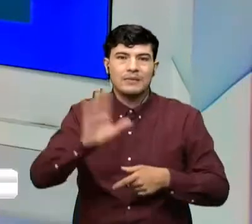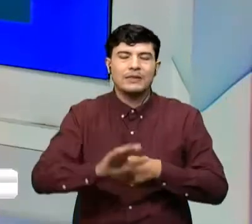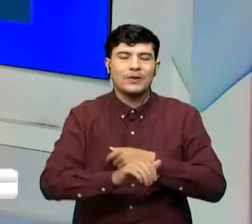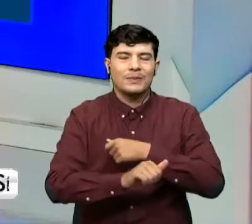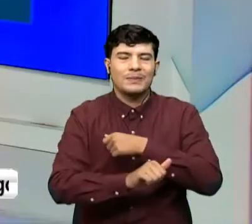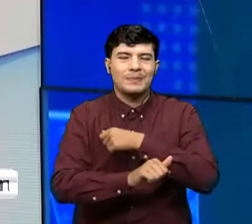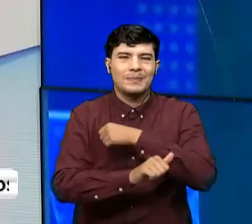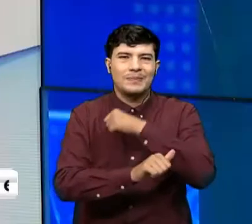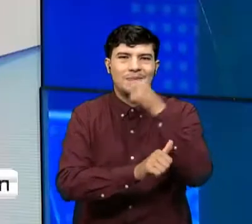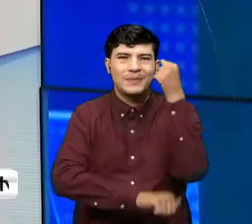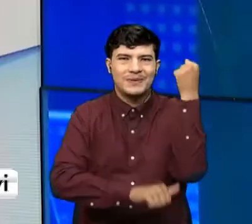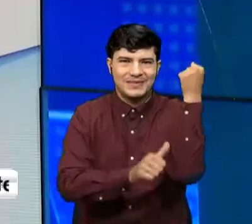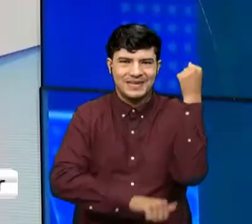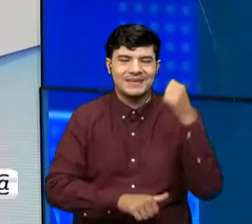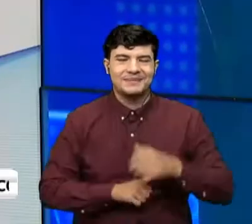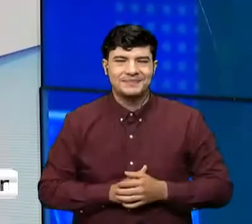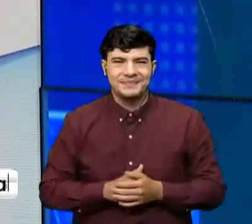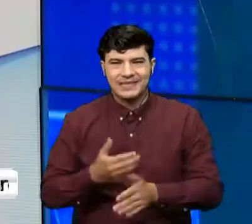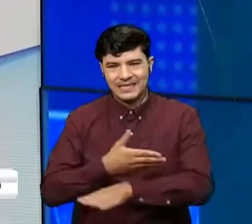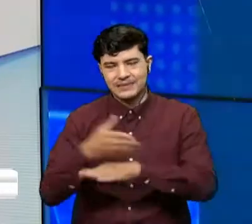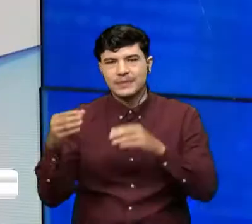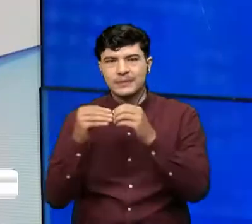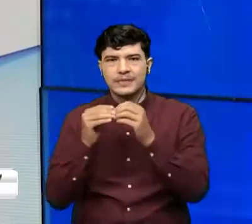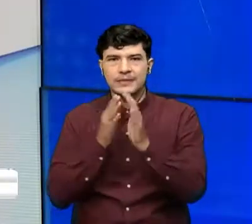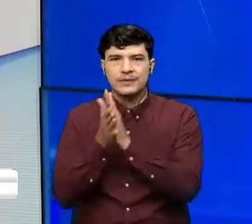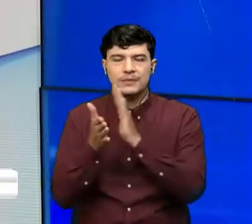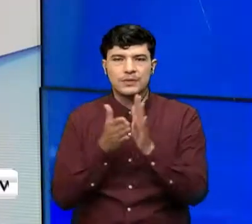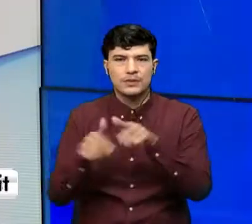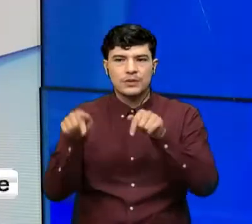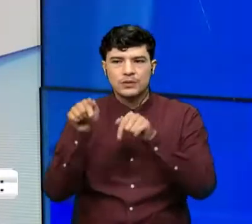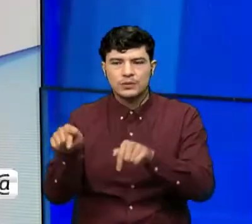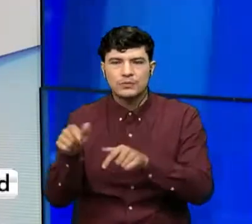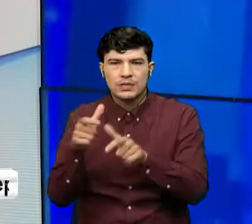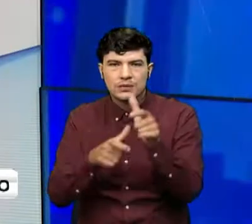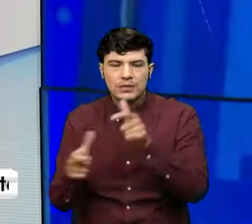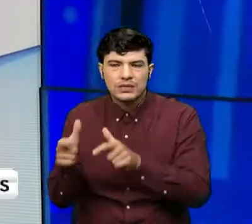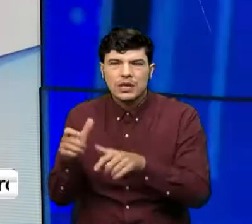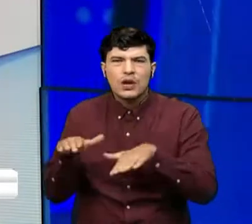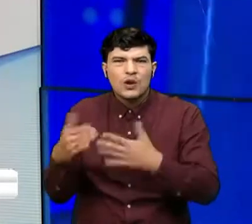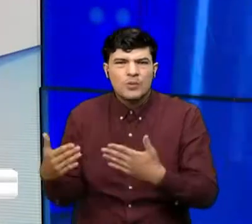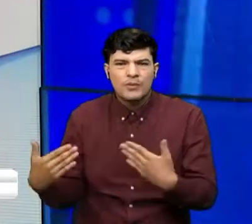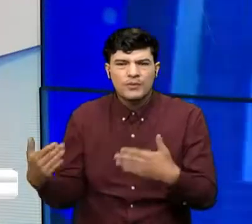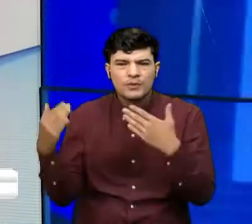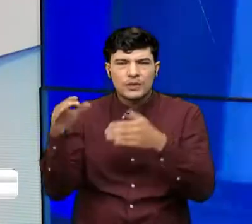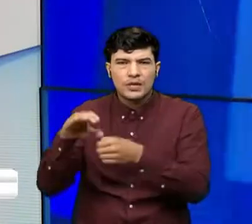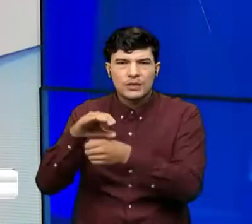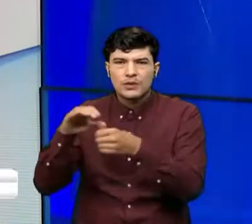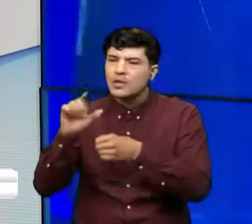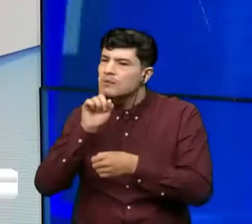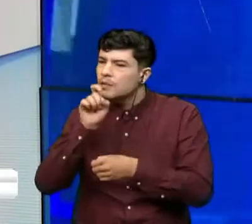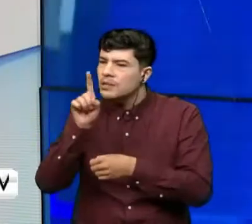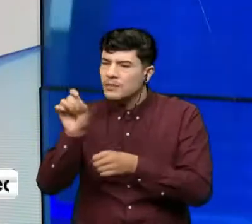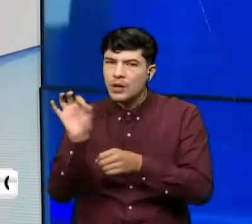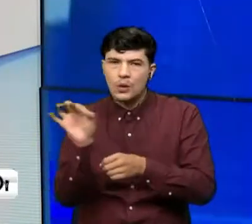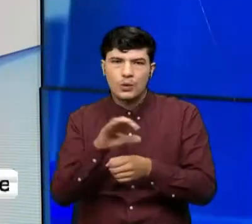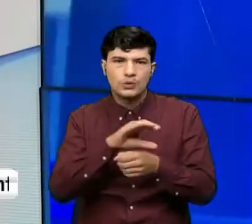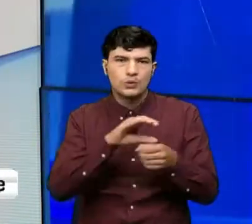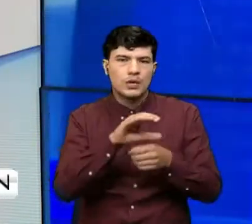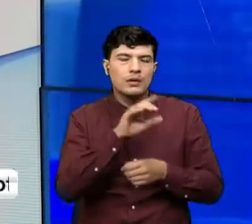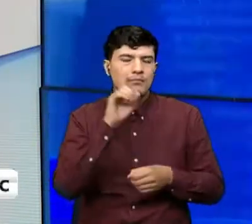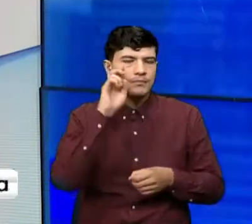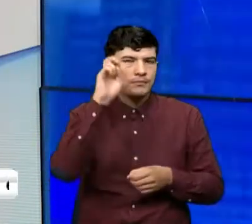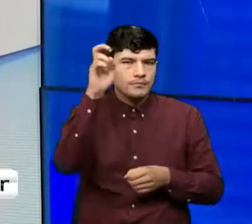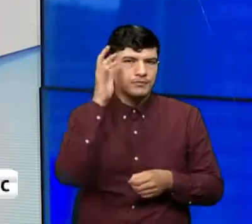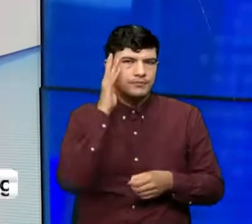A esta hora entonces nos conectamos con nuestros periodistas para analizar cómo será ese funcionamiento tanto en la ciudad de Bucaramanga como también en Norte de